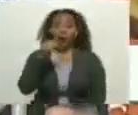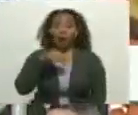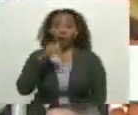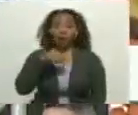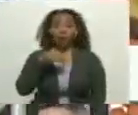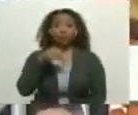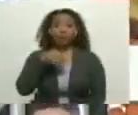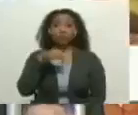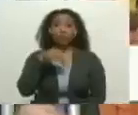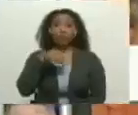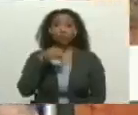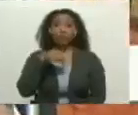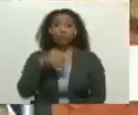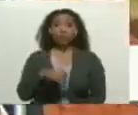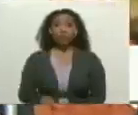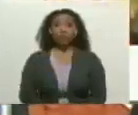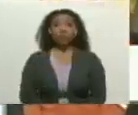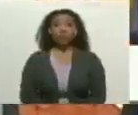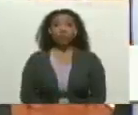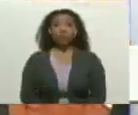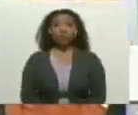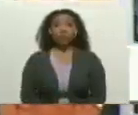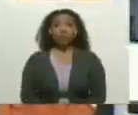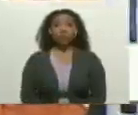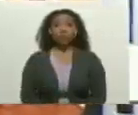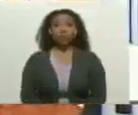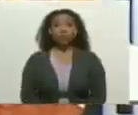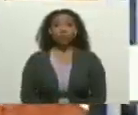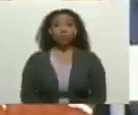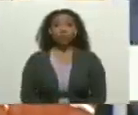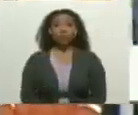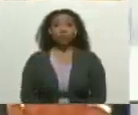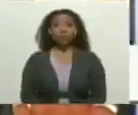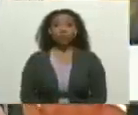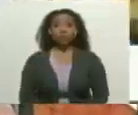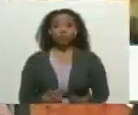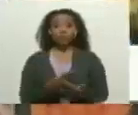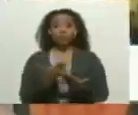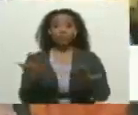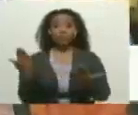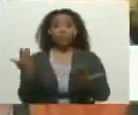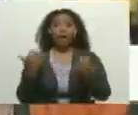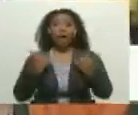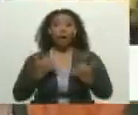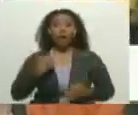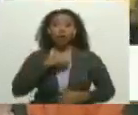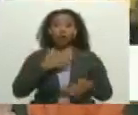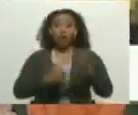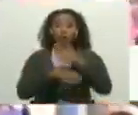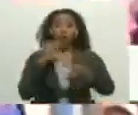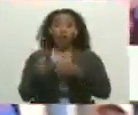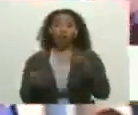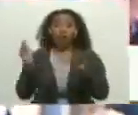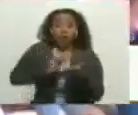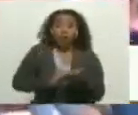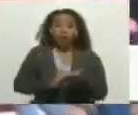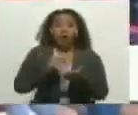el libro de consulta de un revolucionario, de una revolucionaria, modestamente. Ahora vamos nosotros a agregarle a